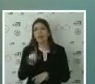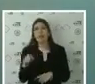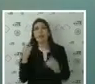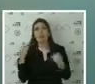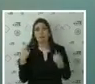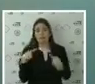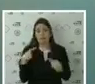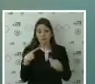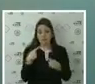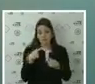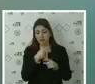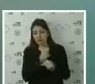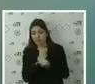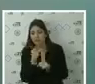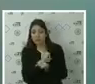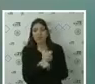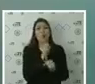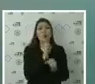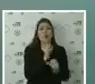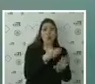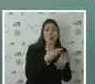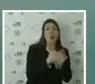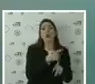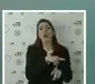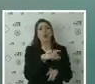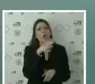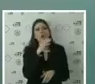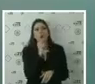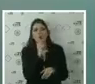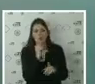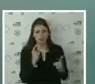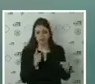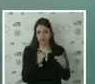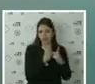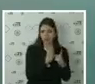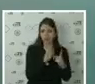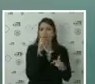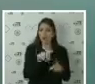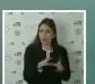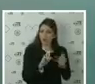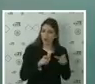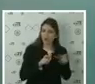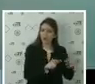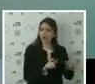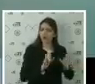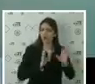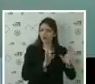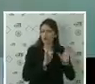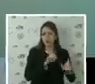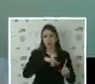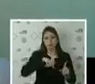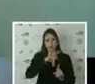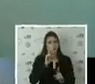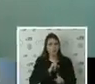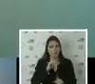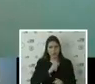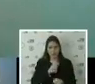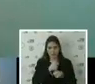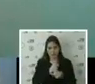puedan acercarse, realmente que se pueda proteger a las víctimas que desean denunciar. Gracias.